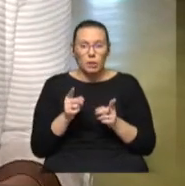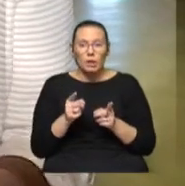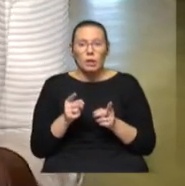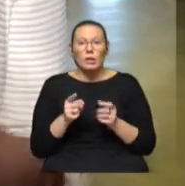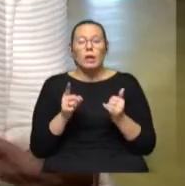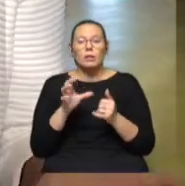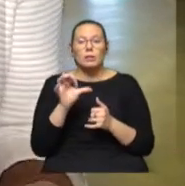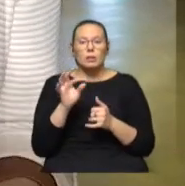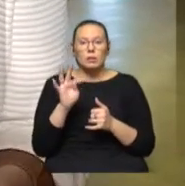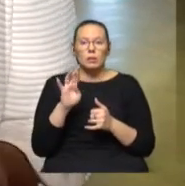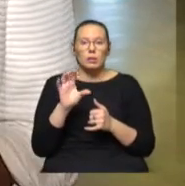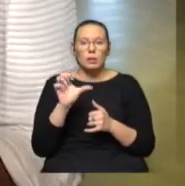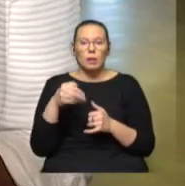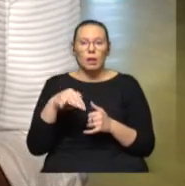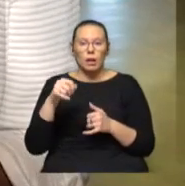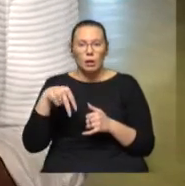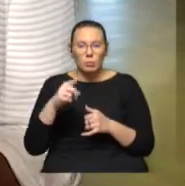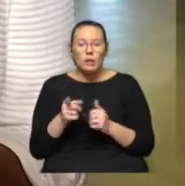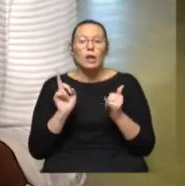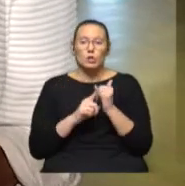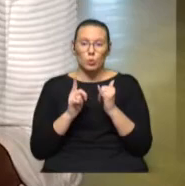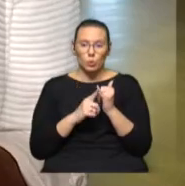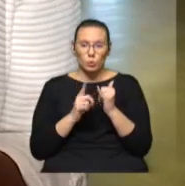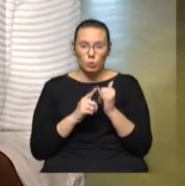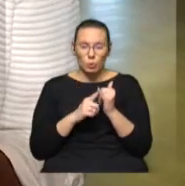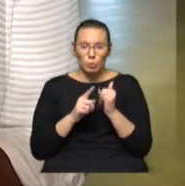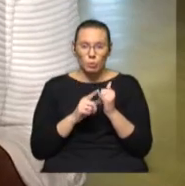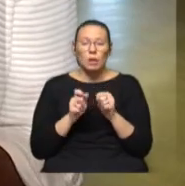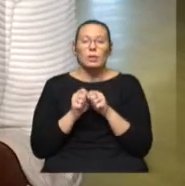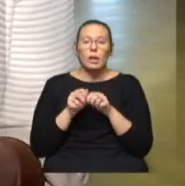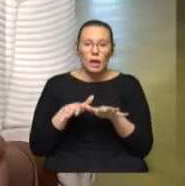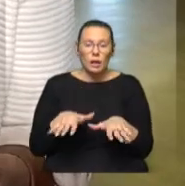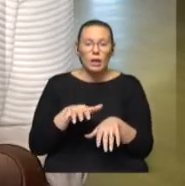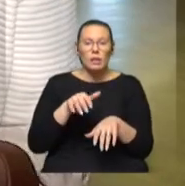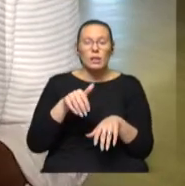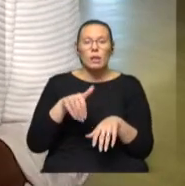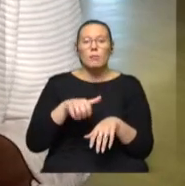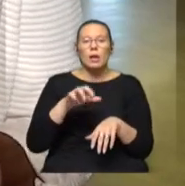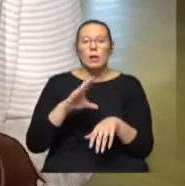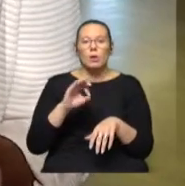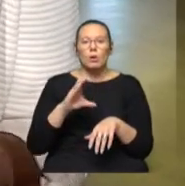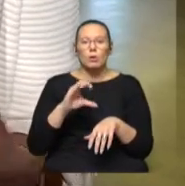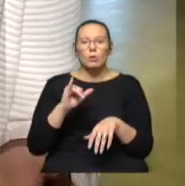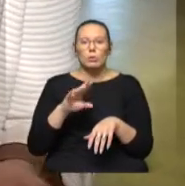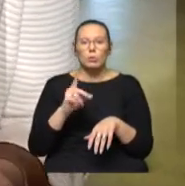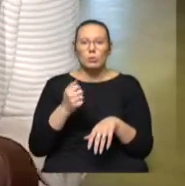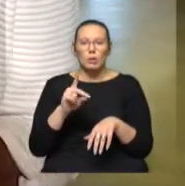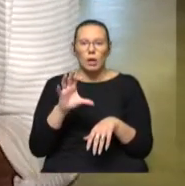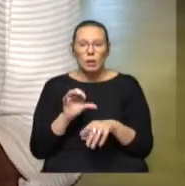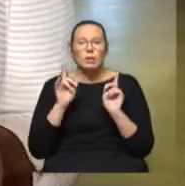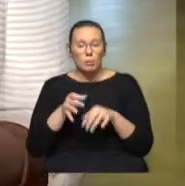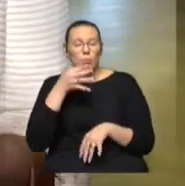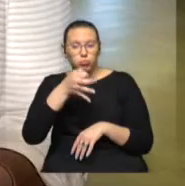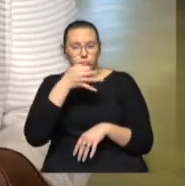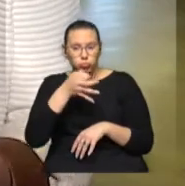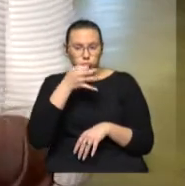por streaming y queda subido al canal de YouTube de la red Mercosuridades, así que se va a poder seguir viendo y va a haber relatorías también. Así